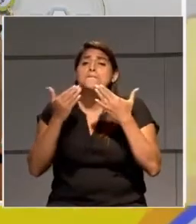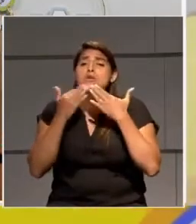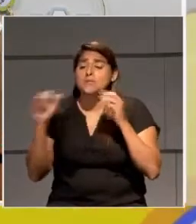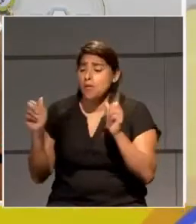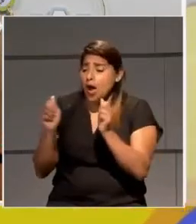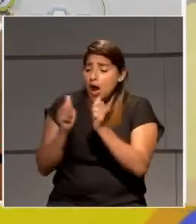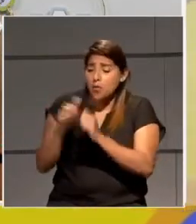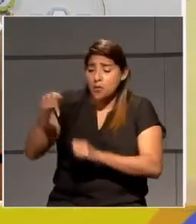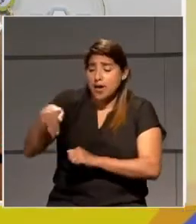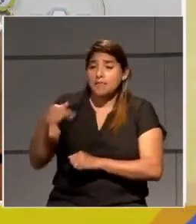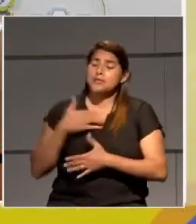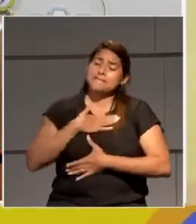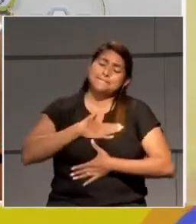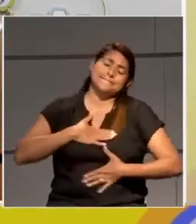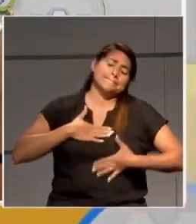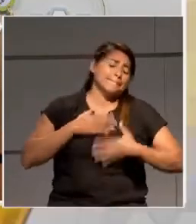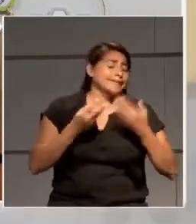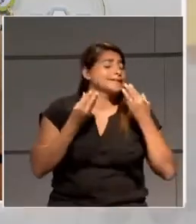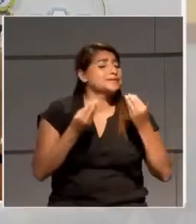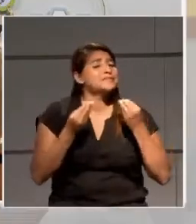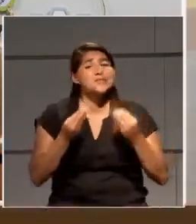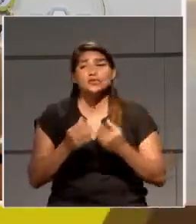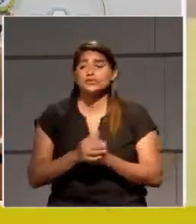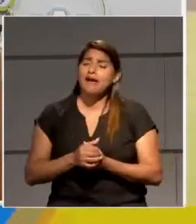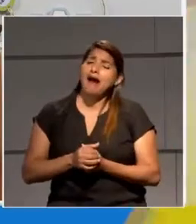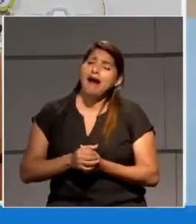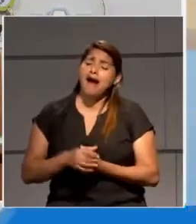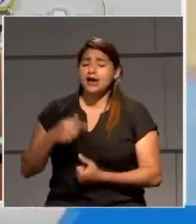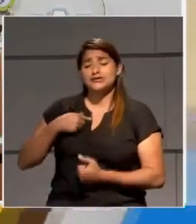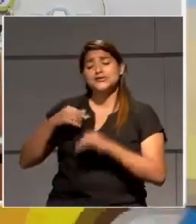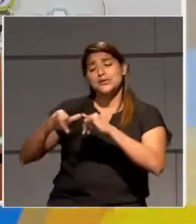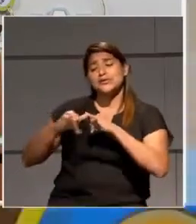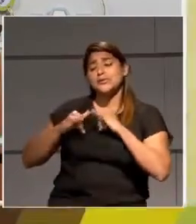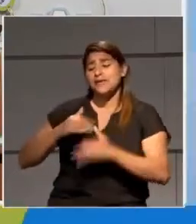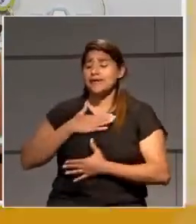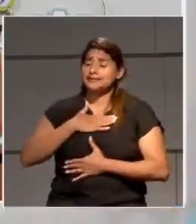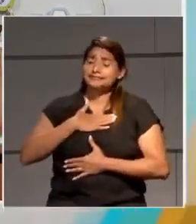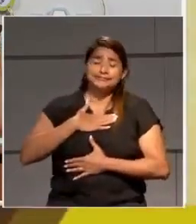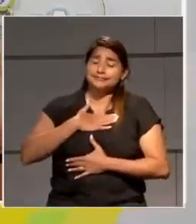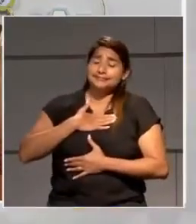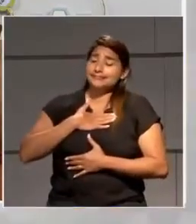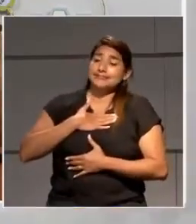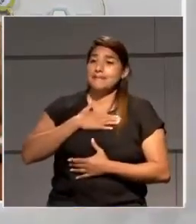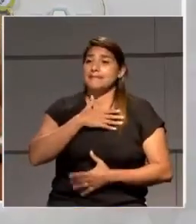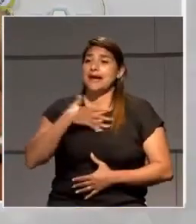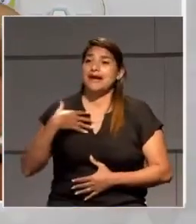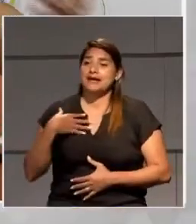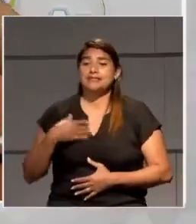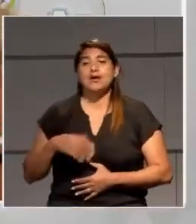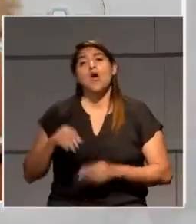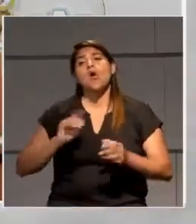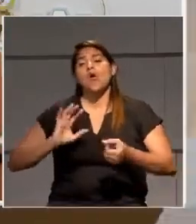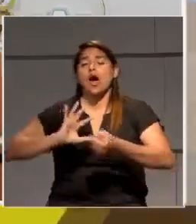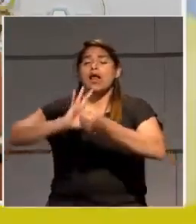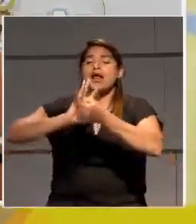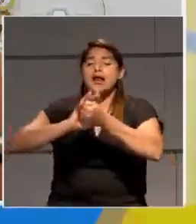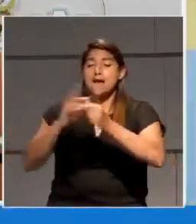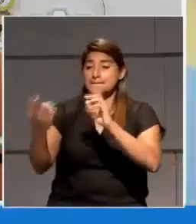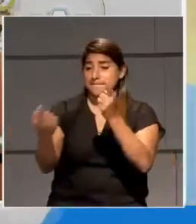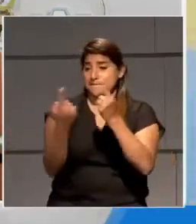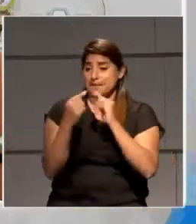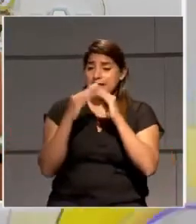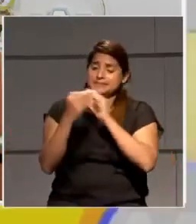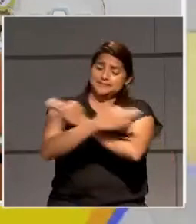por estar hoy conmigo, me divertí mucho. Ay, yo estoy encantada, de verdad. Si no estuviéramos en pandemia, te daría un